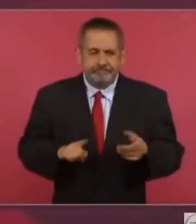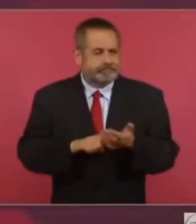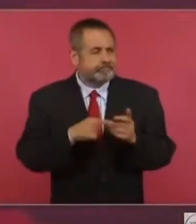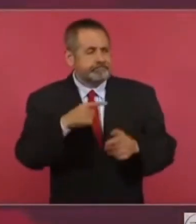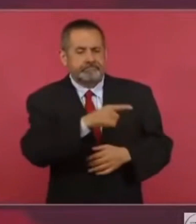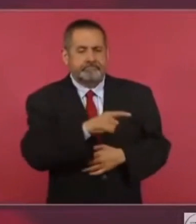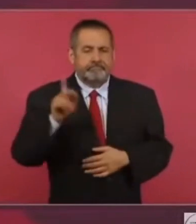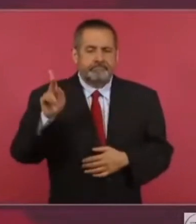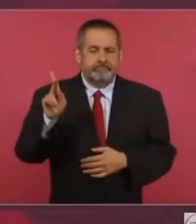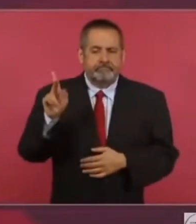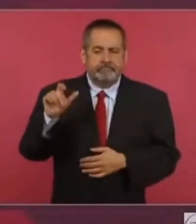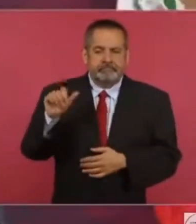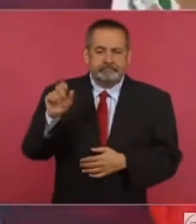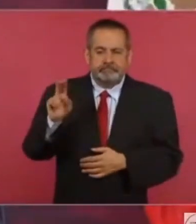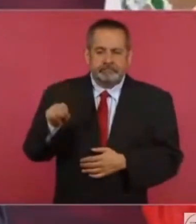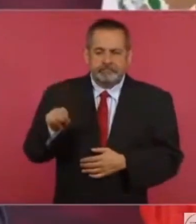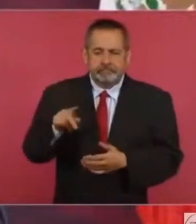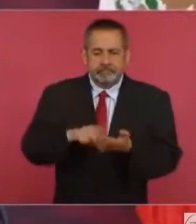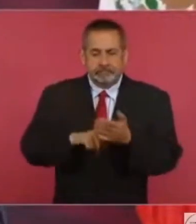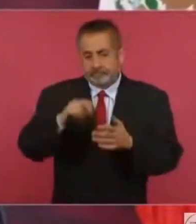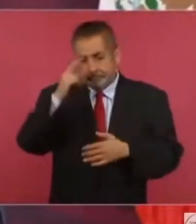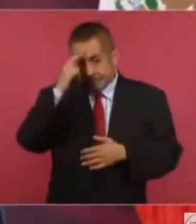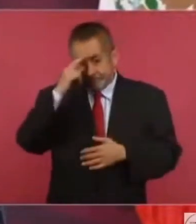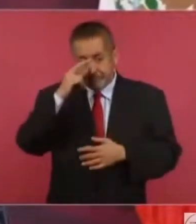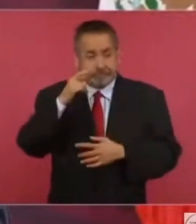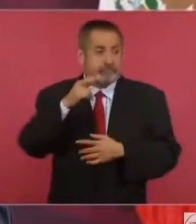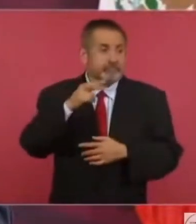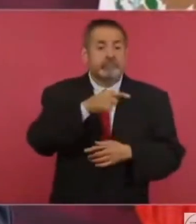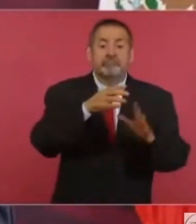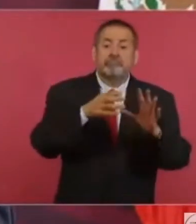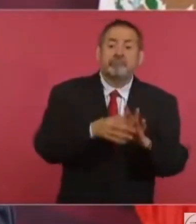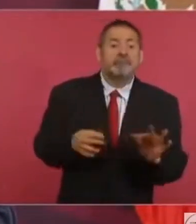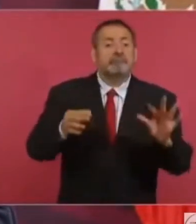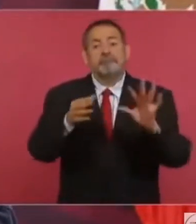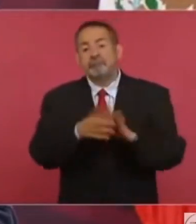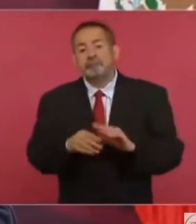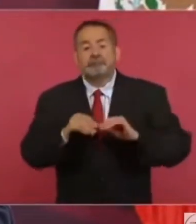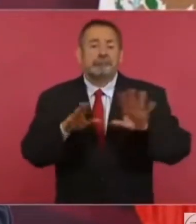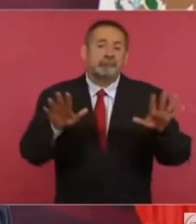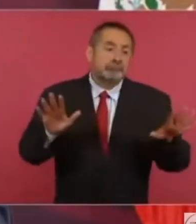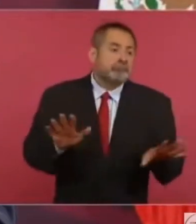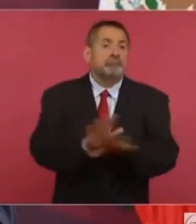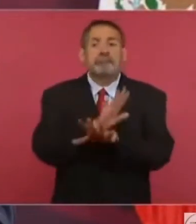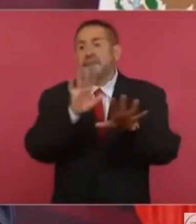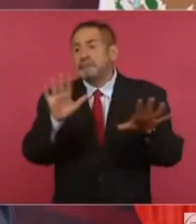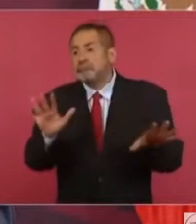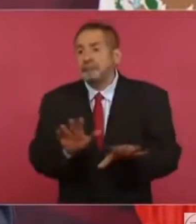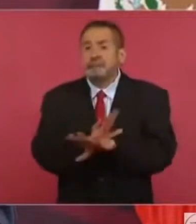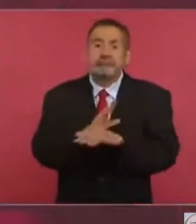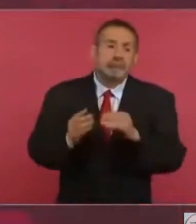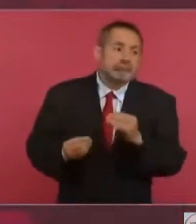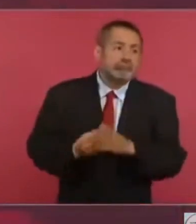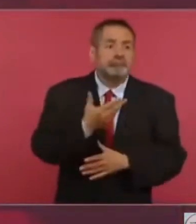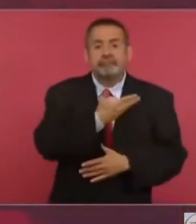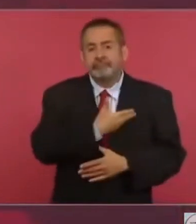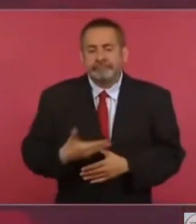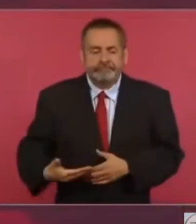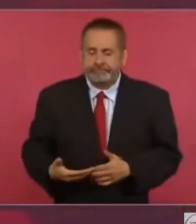PAN cuando sacaron la bandera de que iba a haber cambio